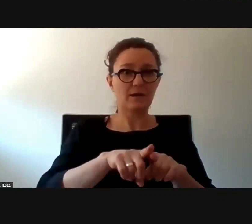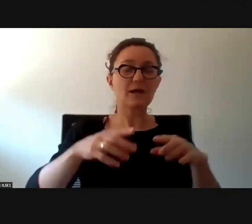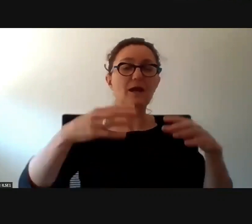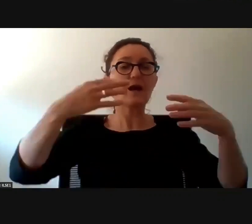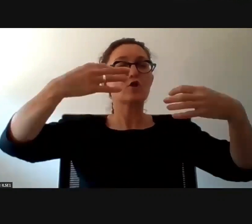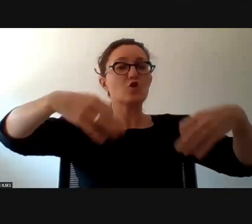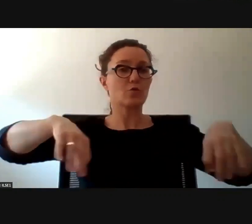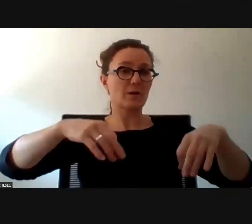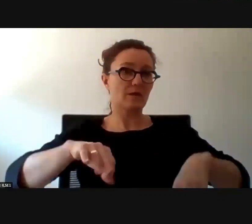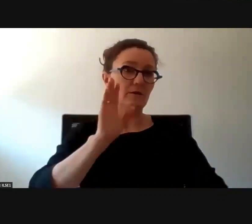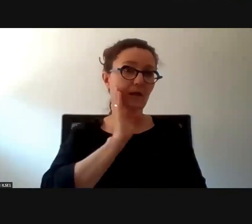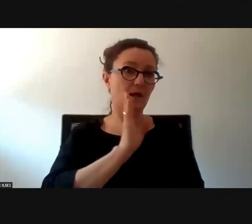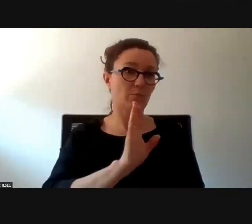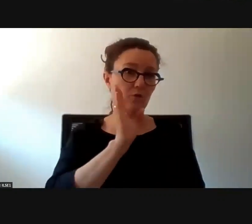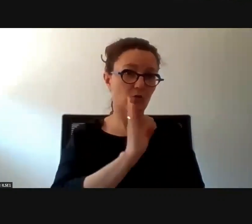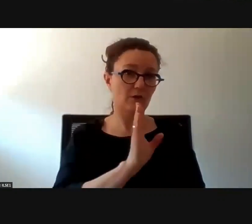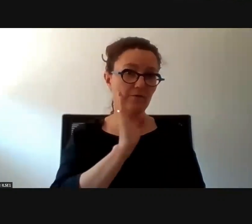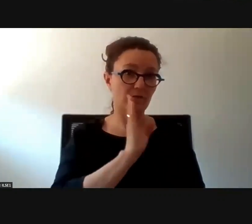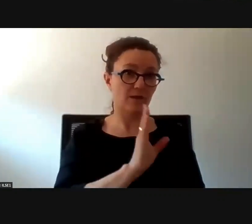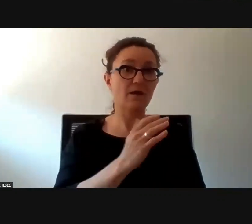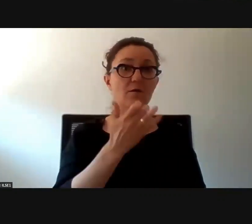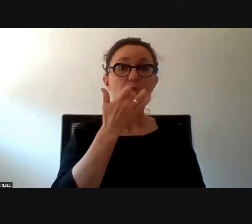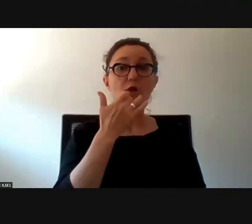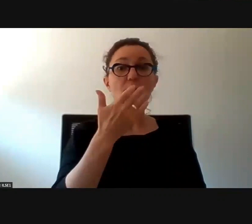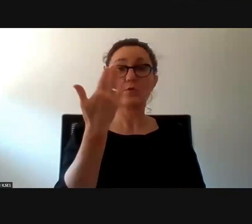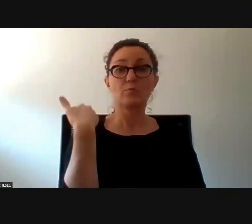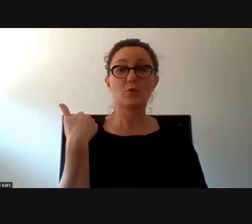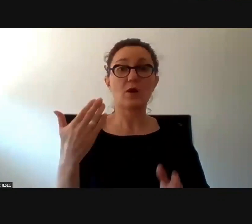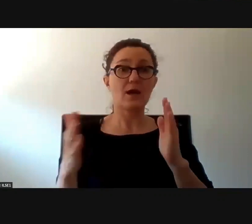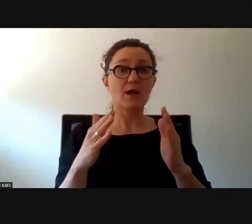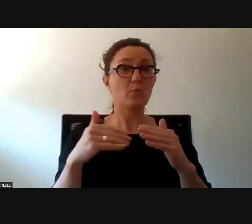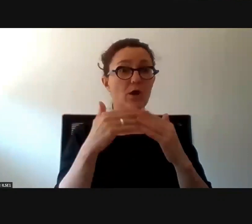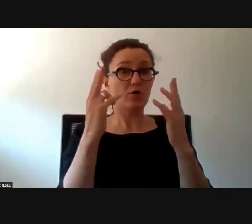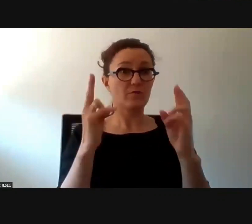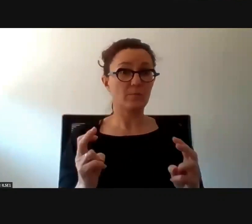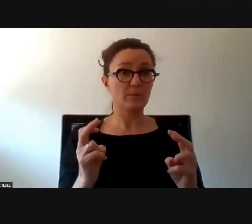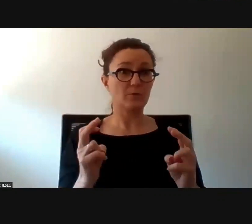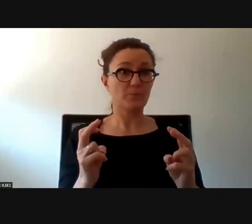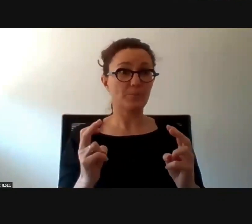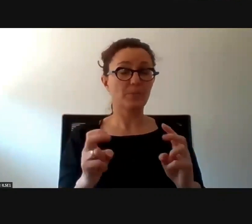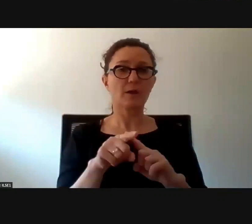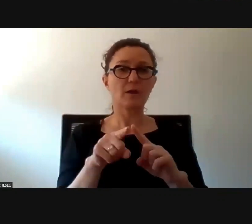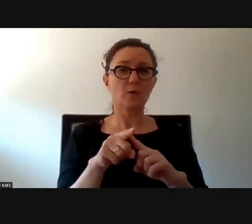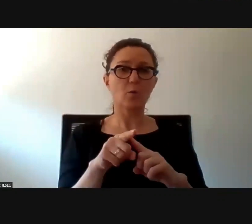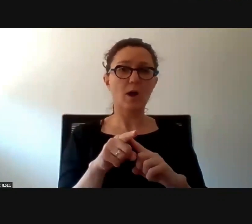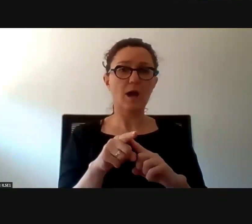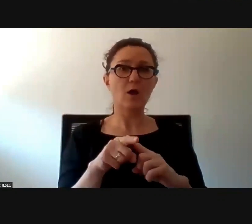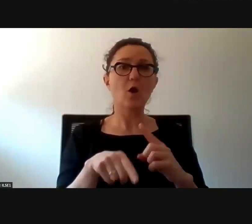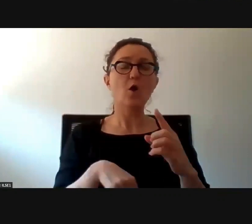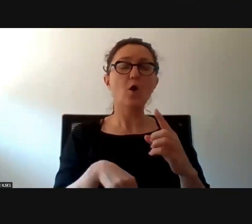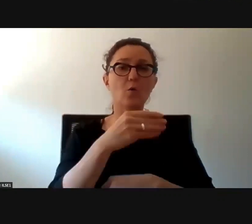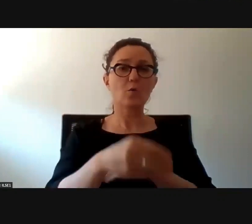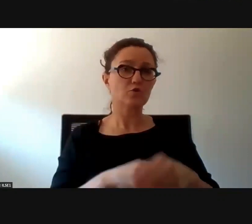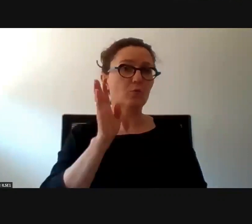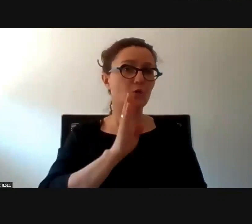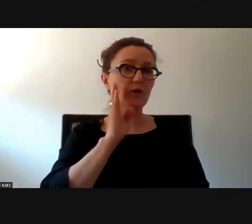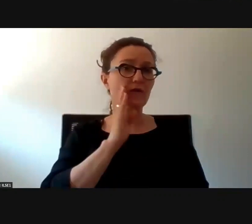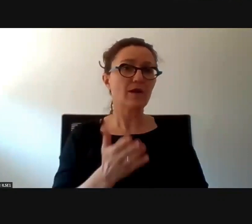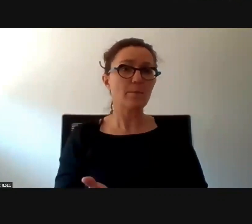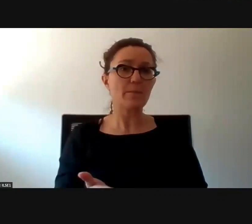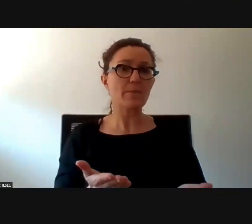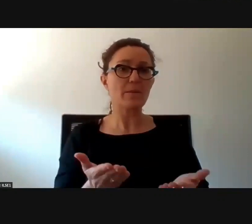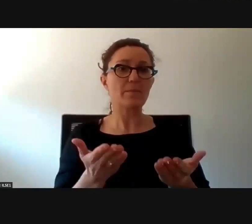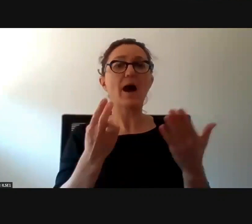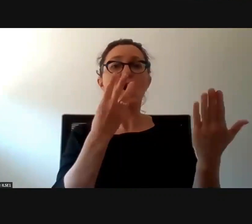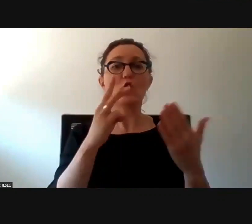está llevando, por ejemplo, a que durante la época del confinamiento haya aumentado un 80% el consumo de pornografía y que eso se esté traduciendo en